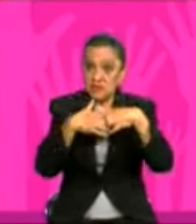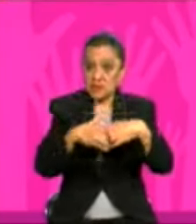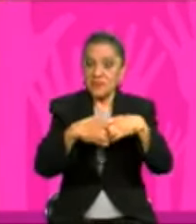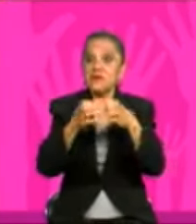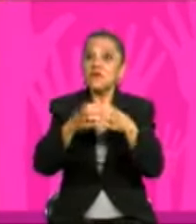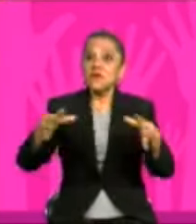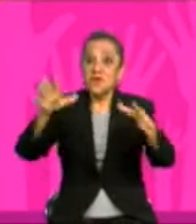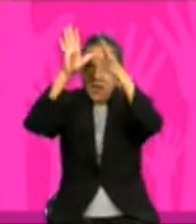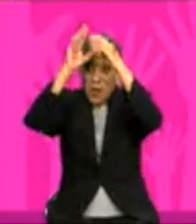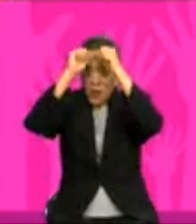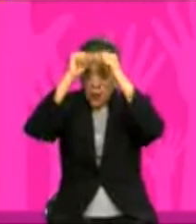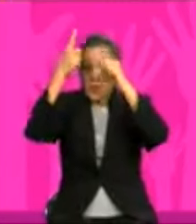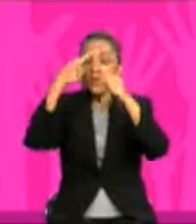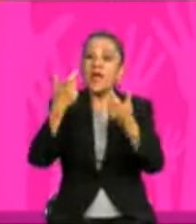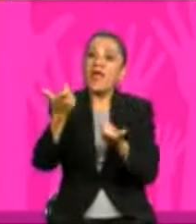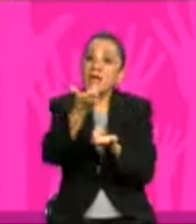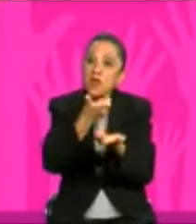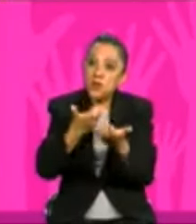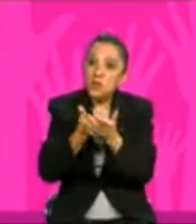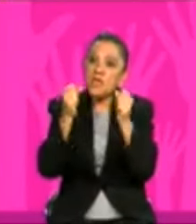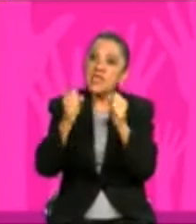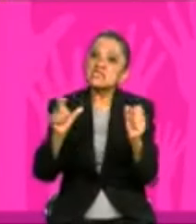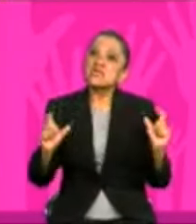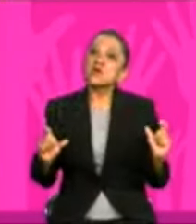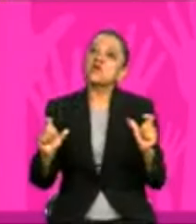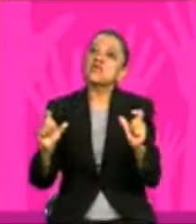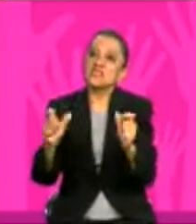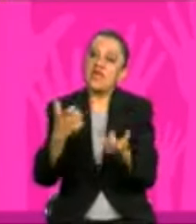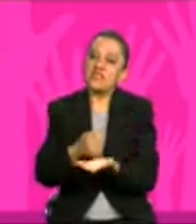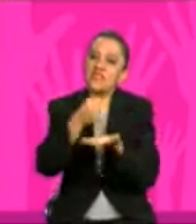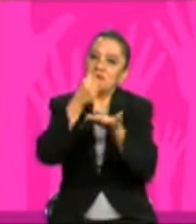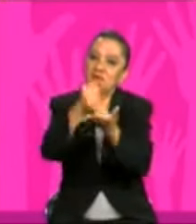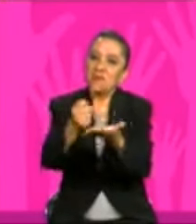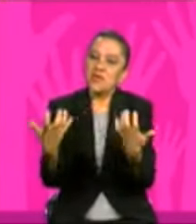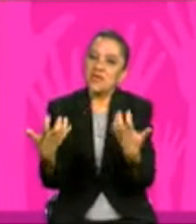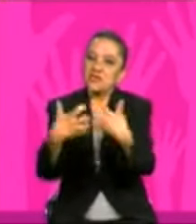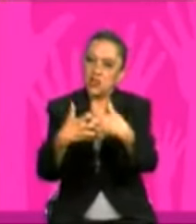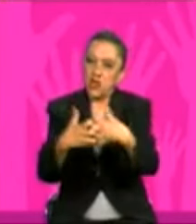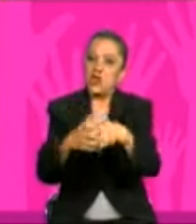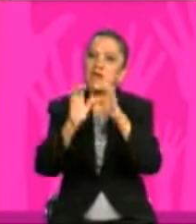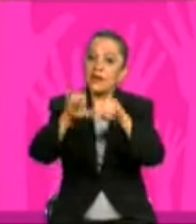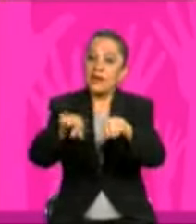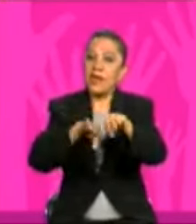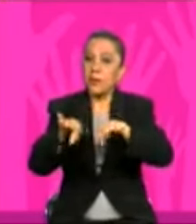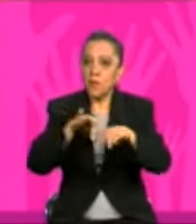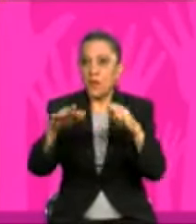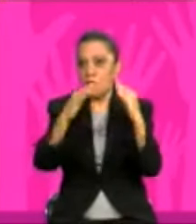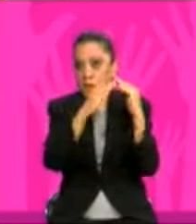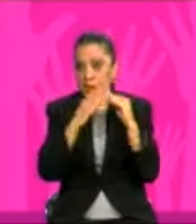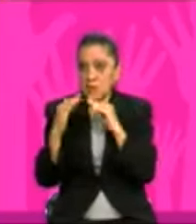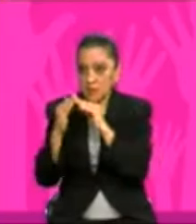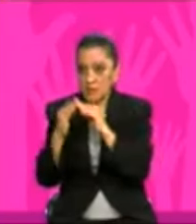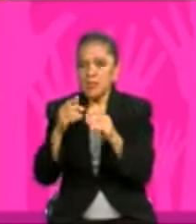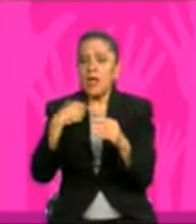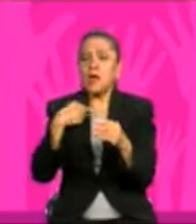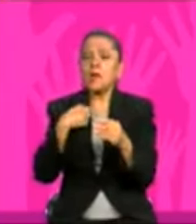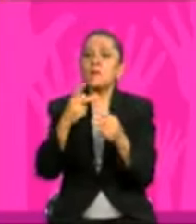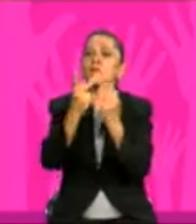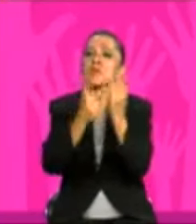la economía, la seguridad, la inversión, el empleo y la vivienda. Mi plan para rescatar Morelos propone